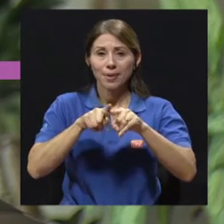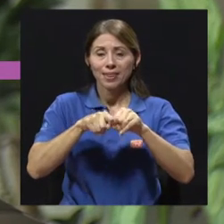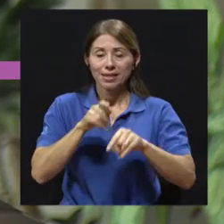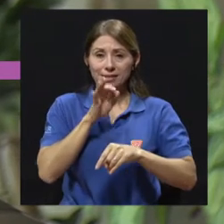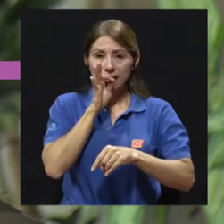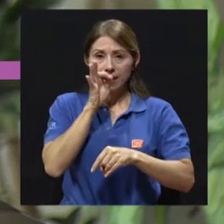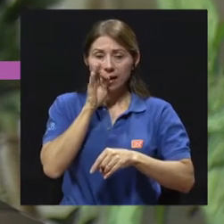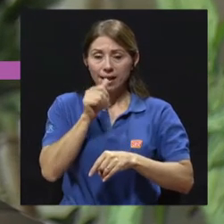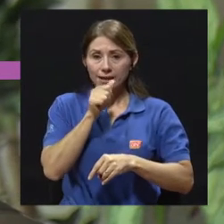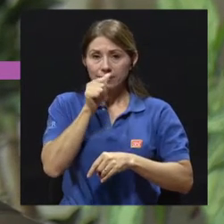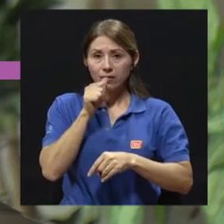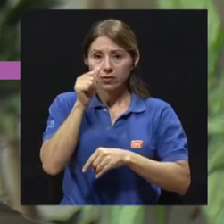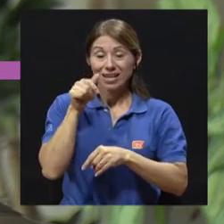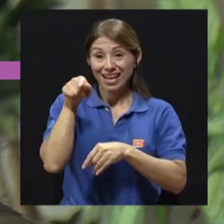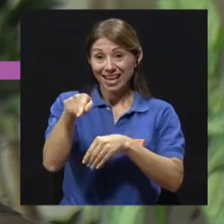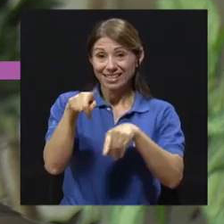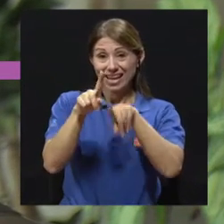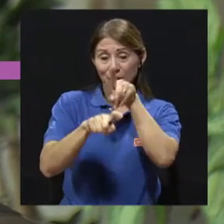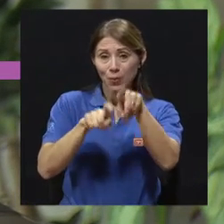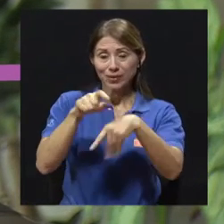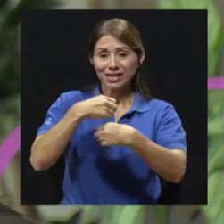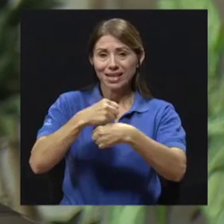Farmacodependencia, que fue en el año